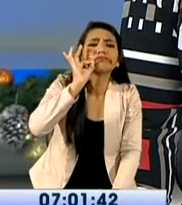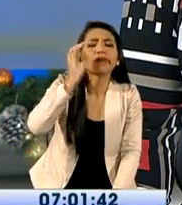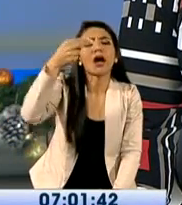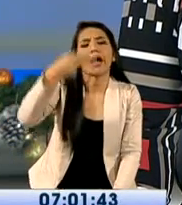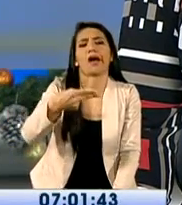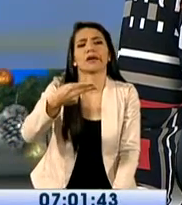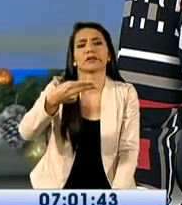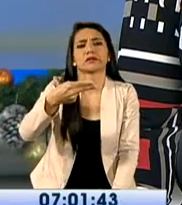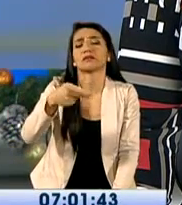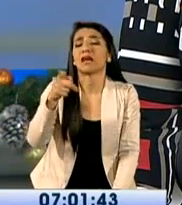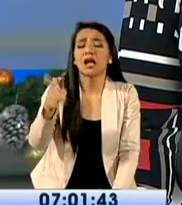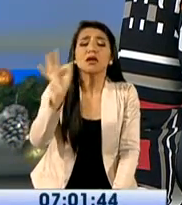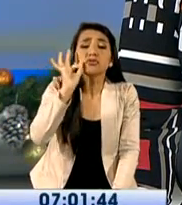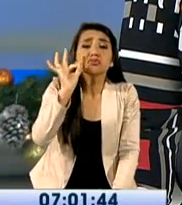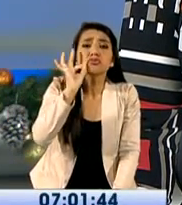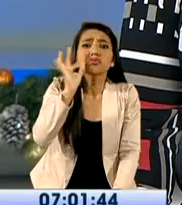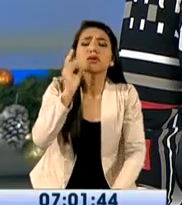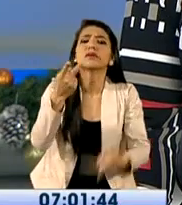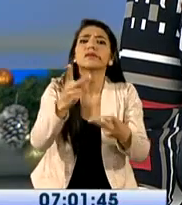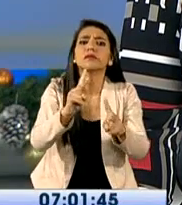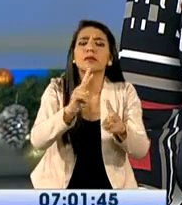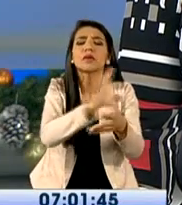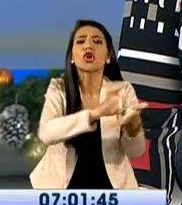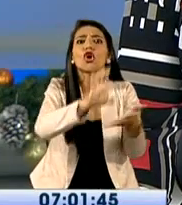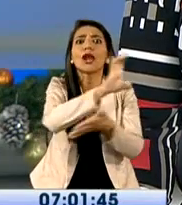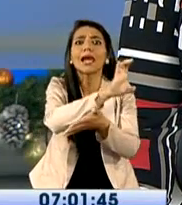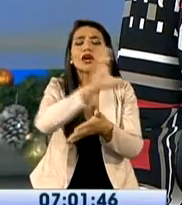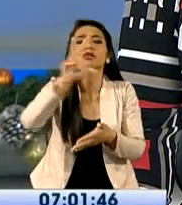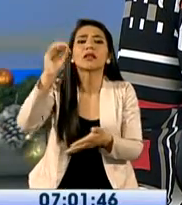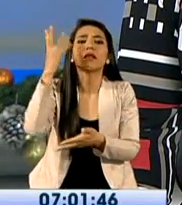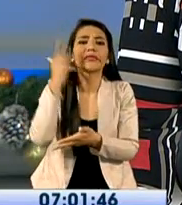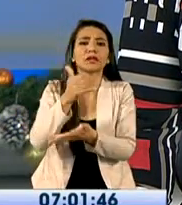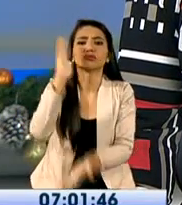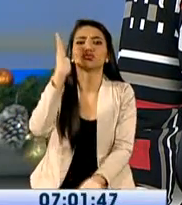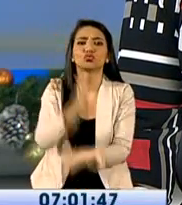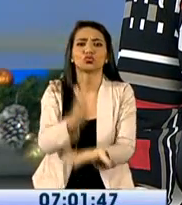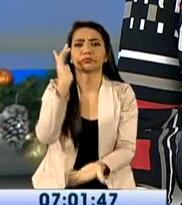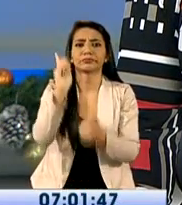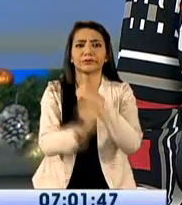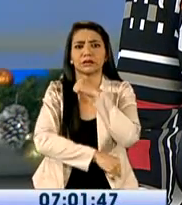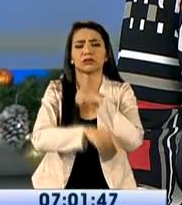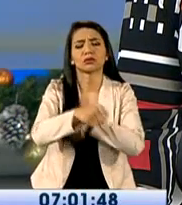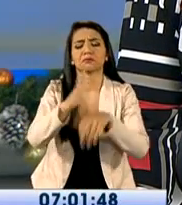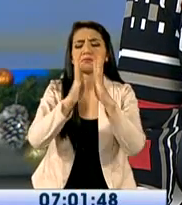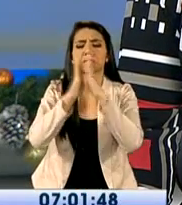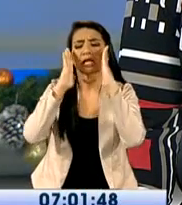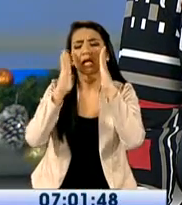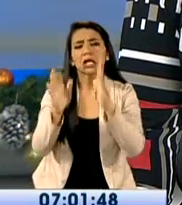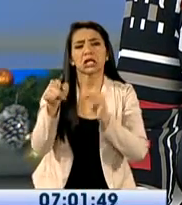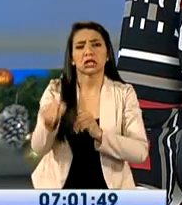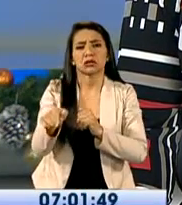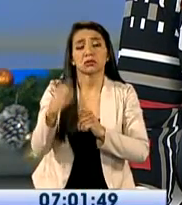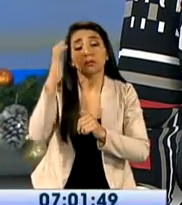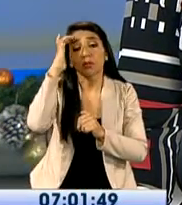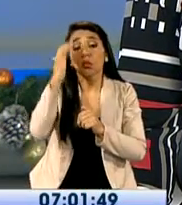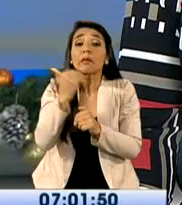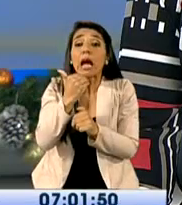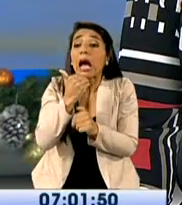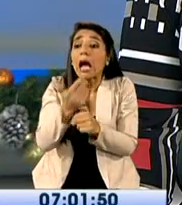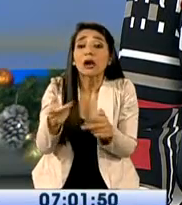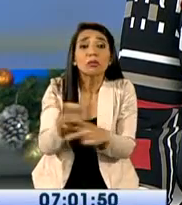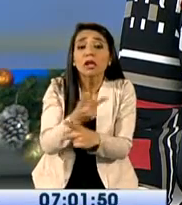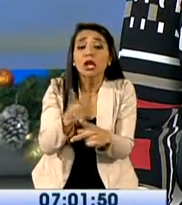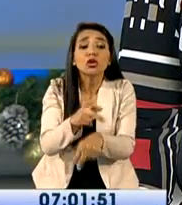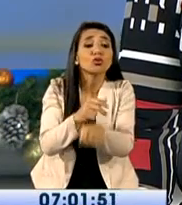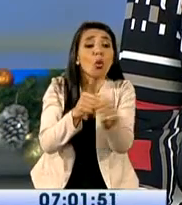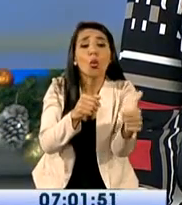debido a su adicción fue suspendido 30 días del colegio. Ella clama por asistencia para el menor de edad y le preocupa que ocurra algo malo con sus